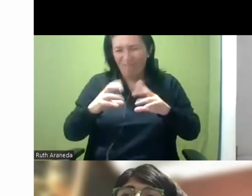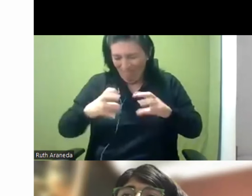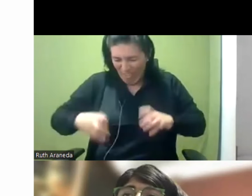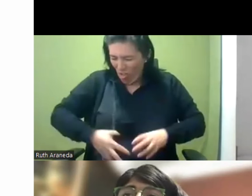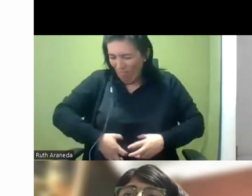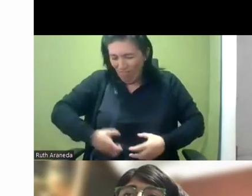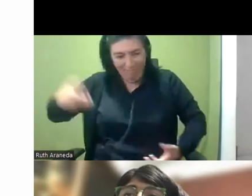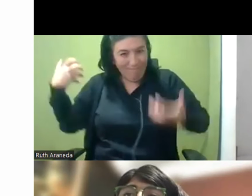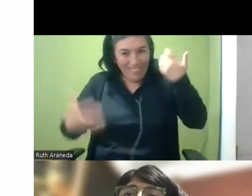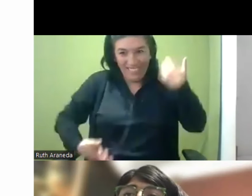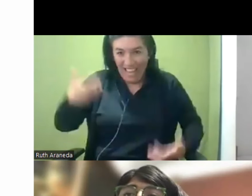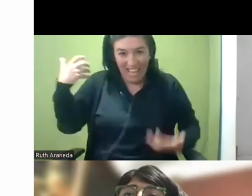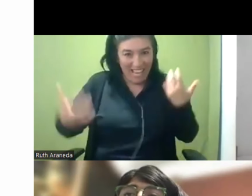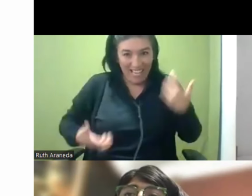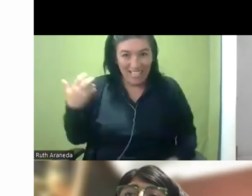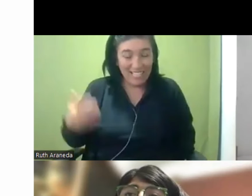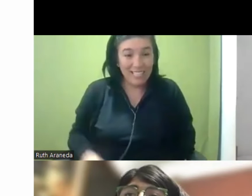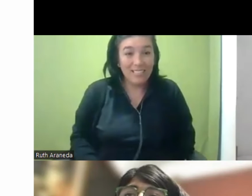Y